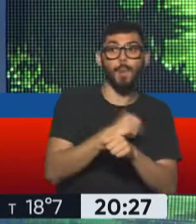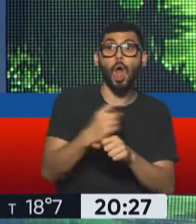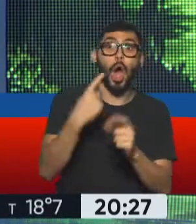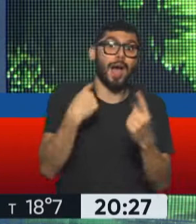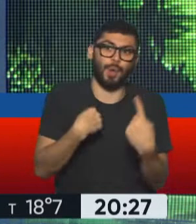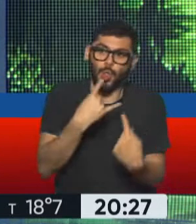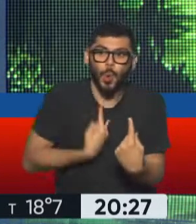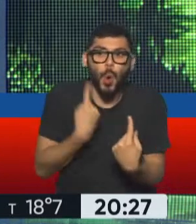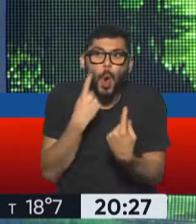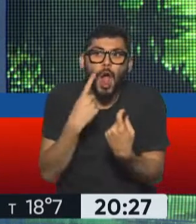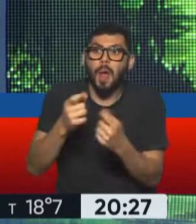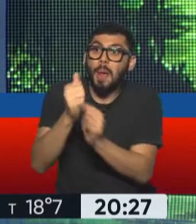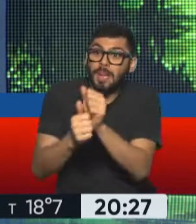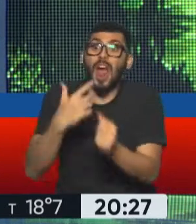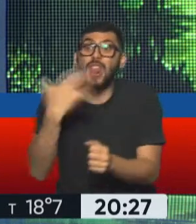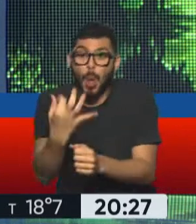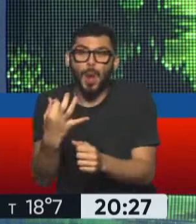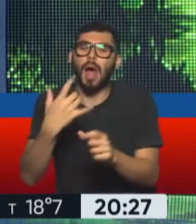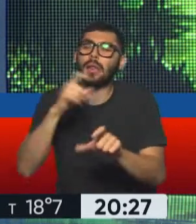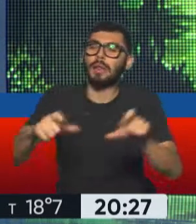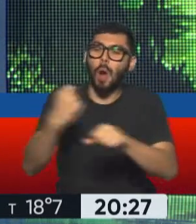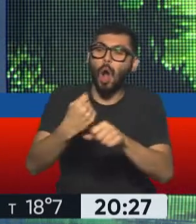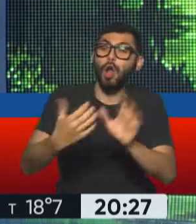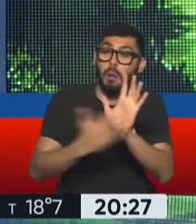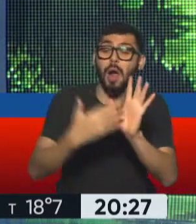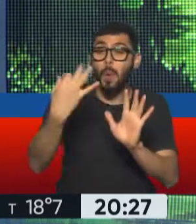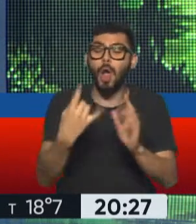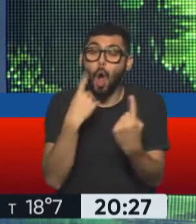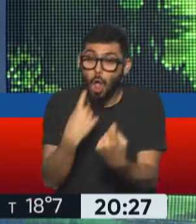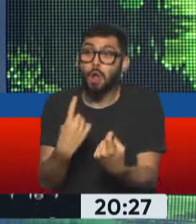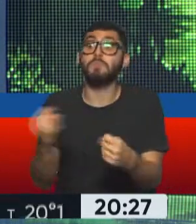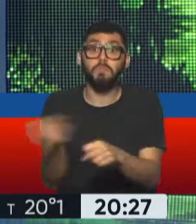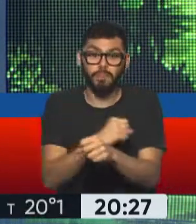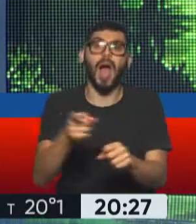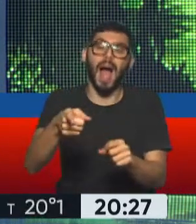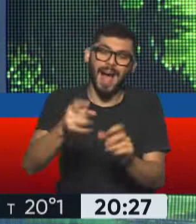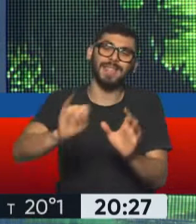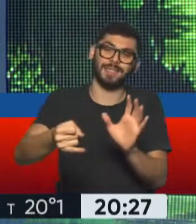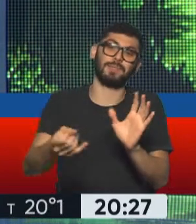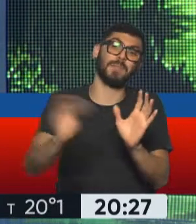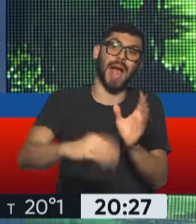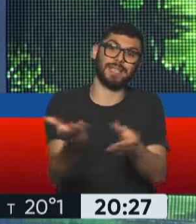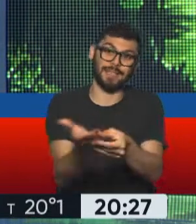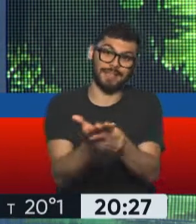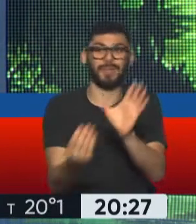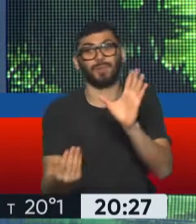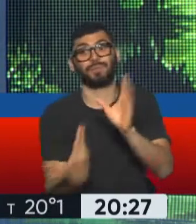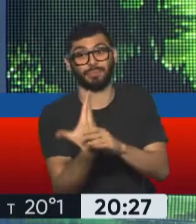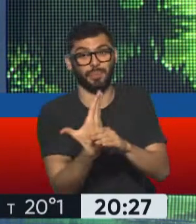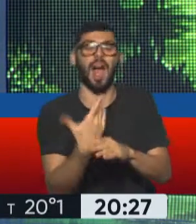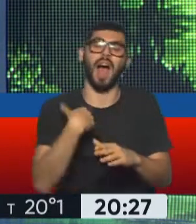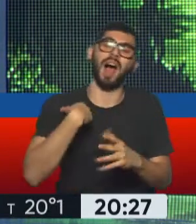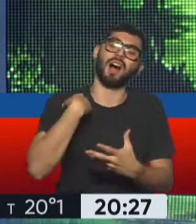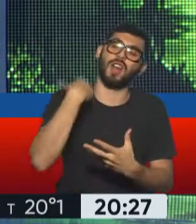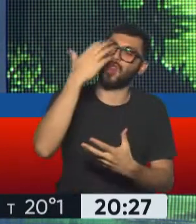los trabajadores, cumple con los requisitos de la actividad, etcétera. Y si está todo ok, le damos el ok para que adjunte el resto de la documentación y podamos